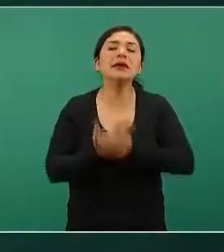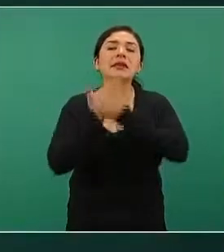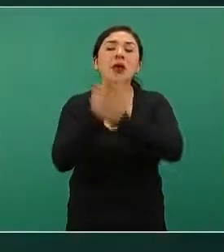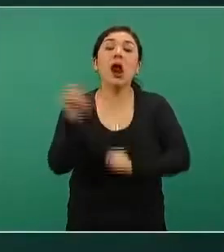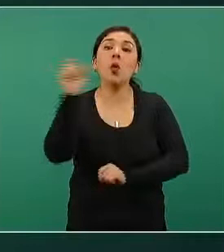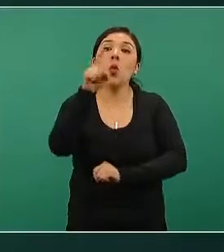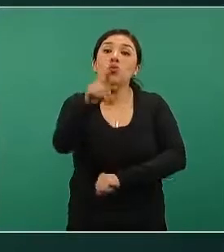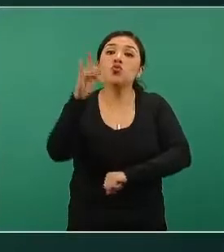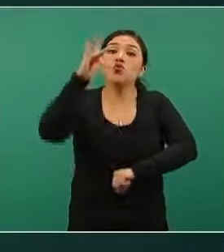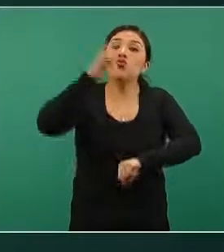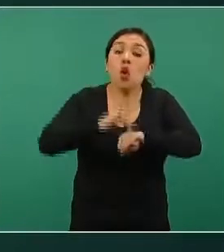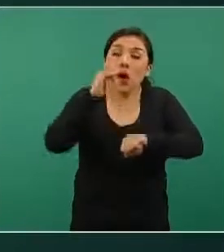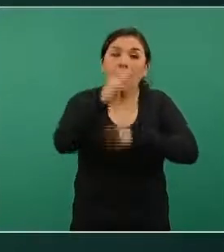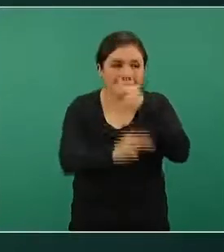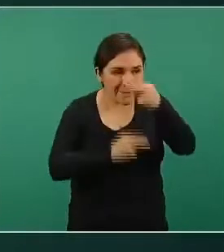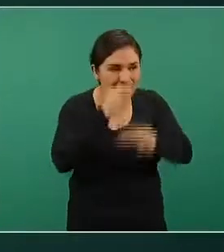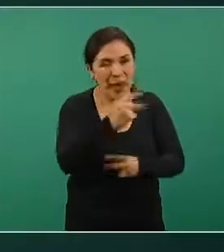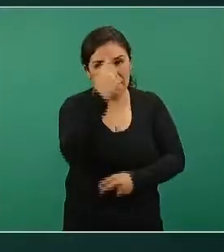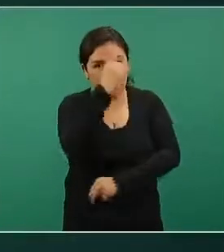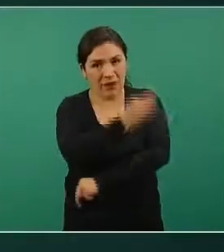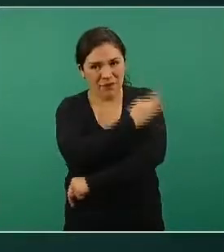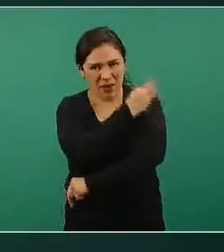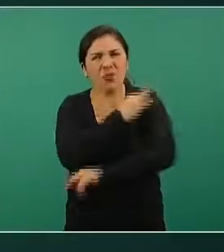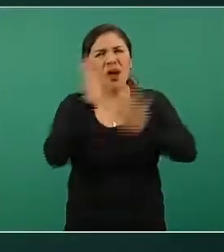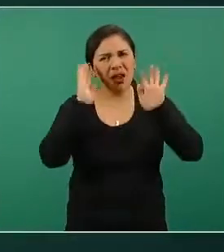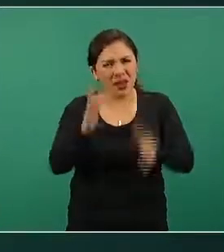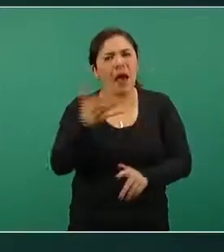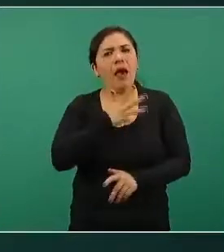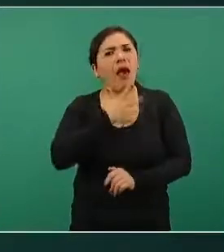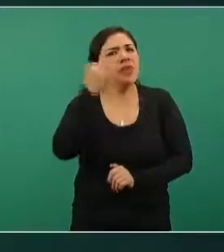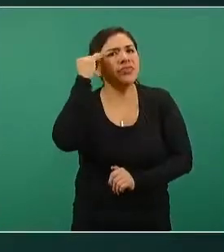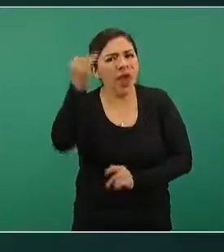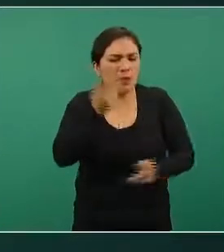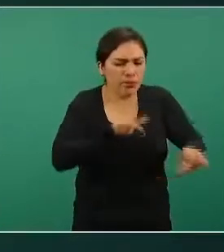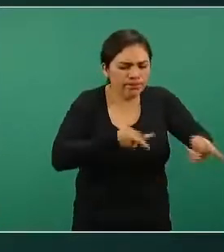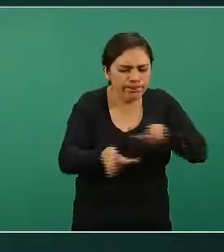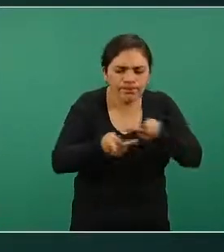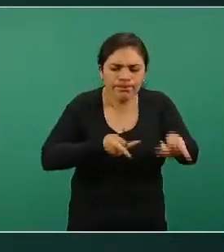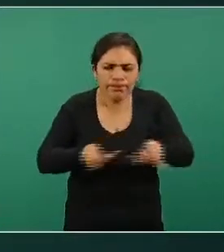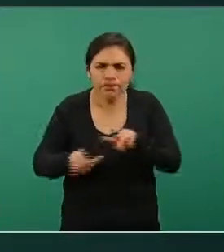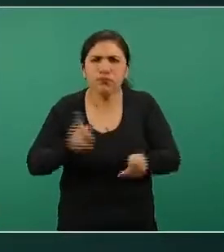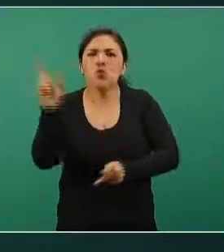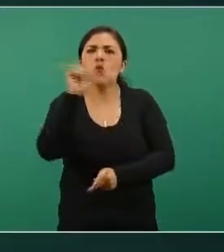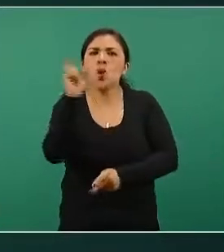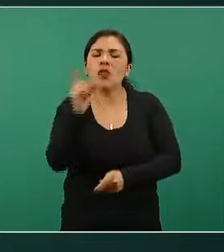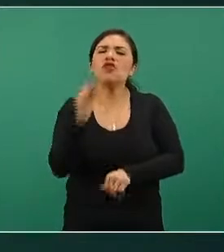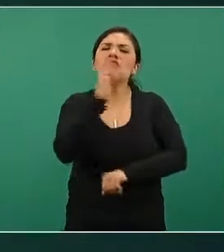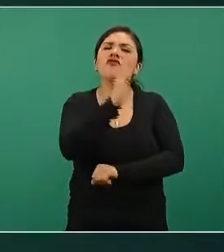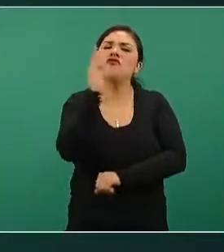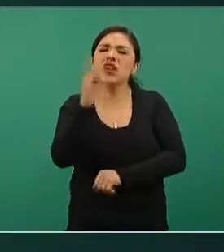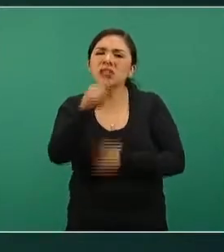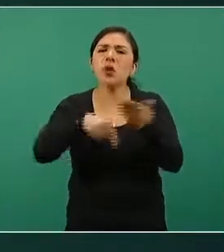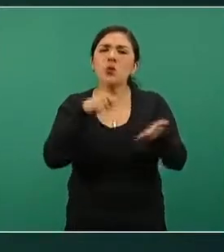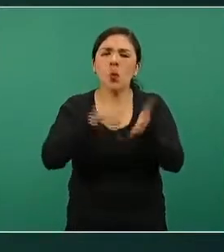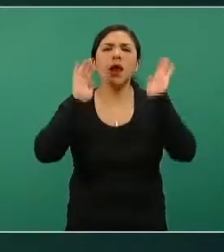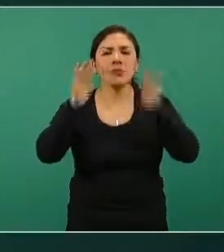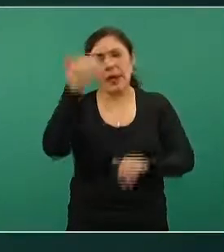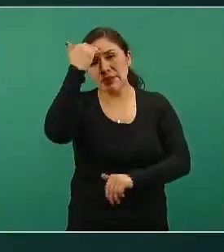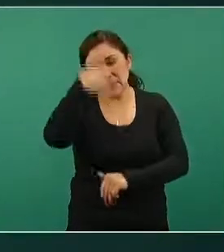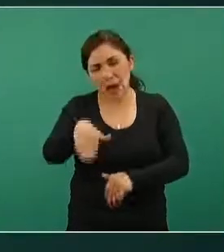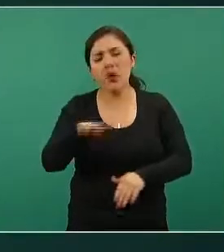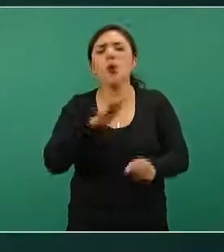turno. Recordemos que se han definido etapas muy claramente especificadas, no solamente en